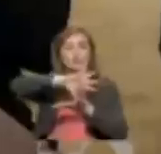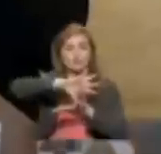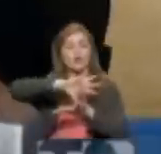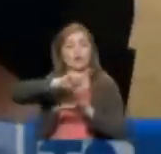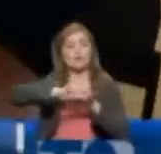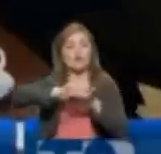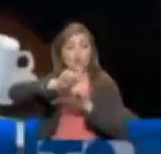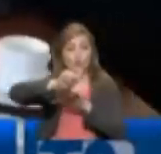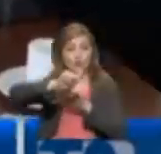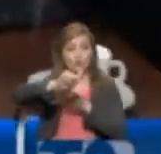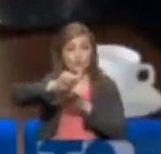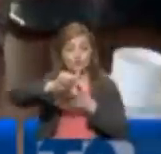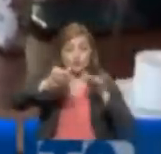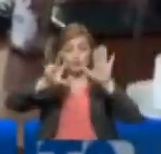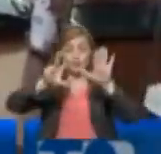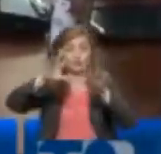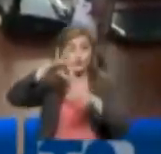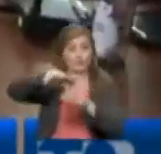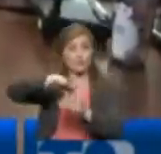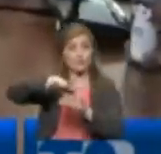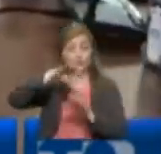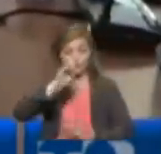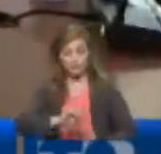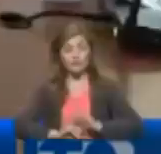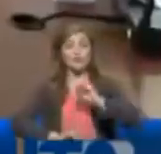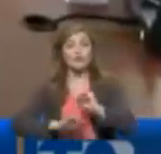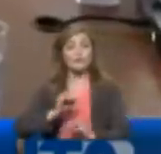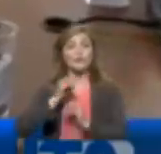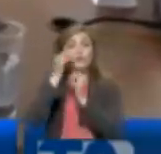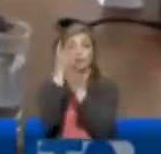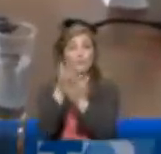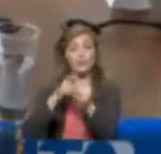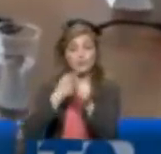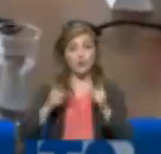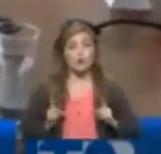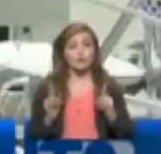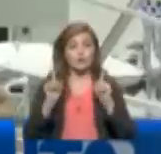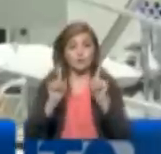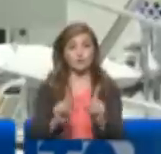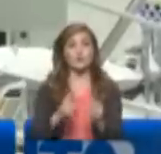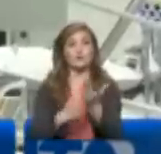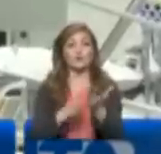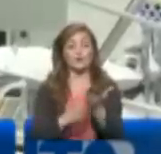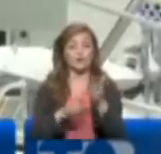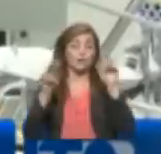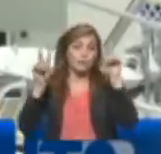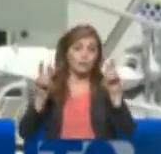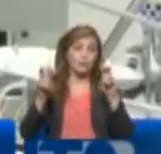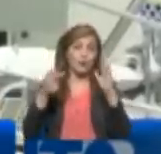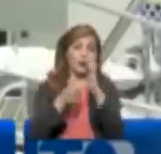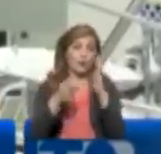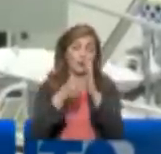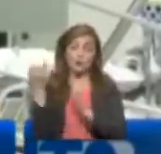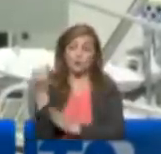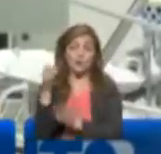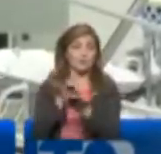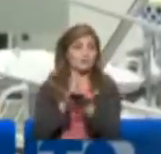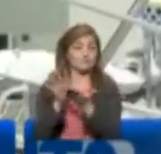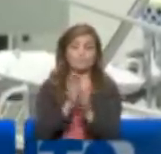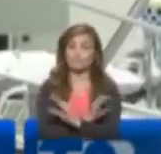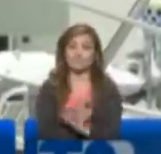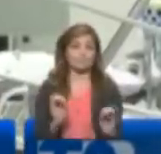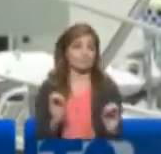aprobó con ocho votos el informe para primer debate para la eliminación del impuesto verde la